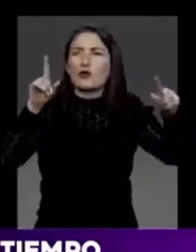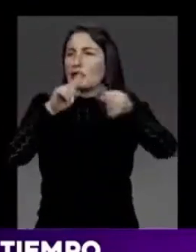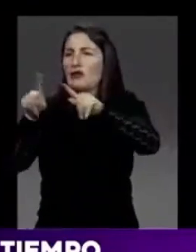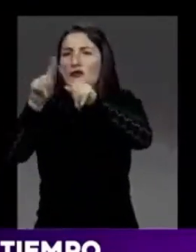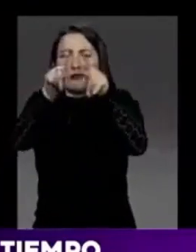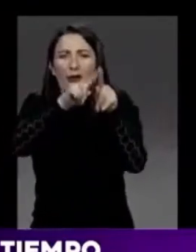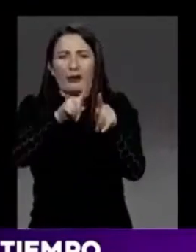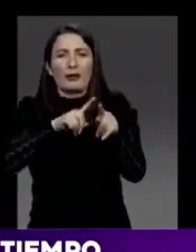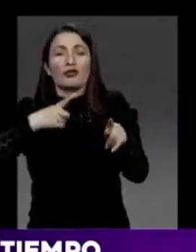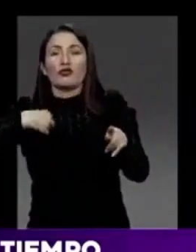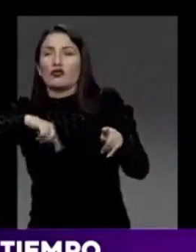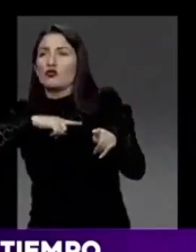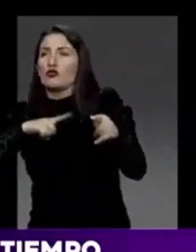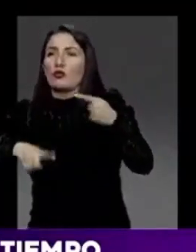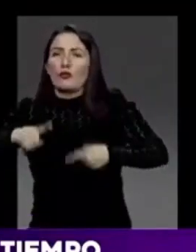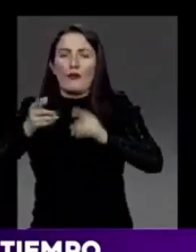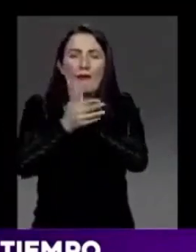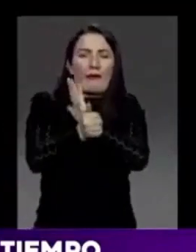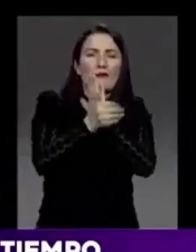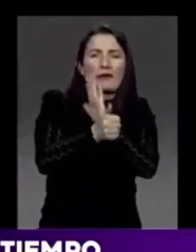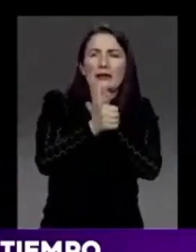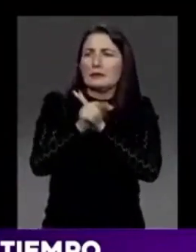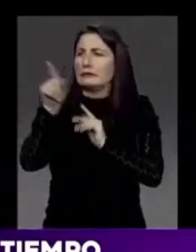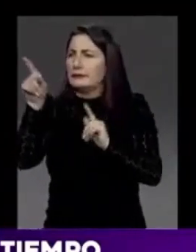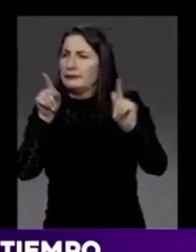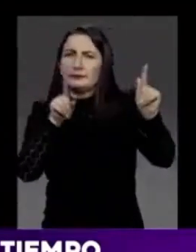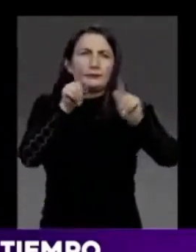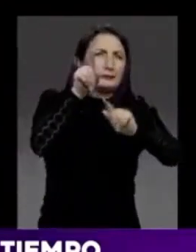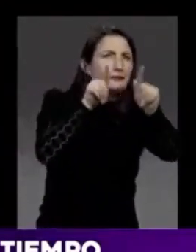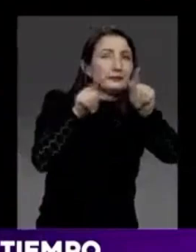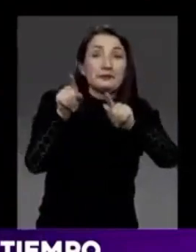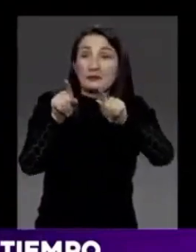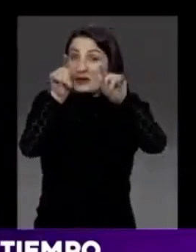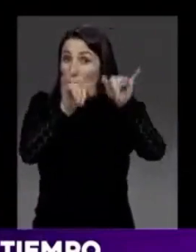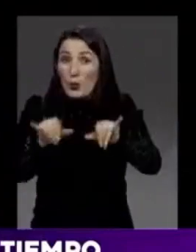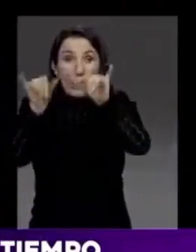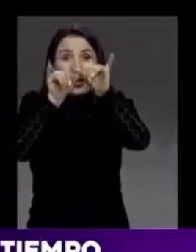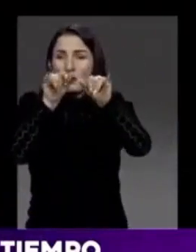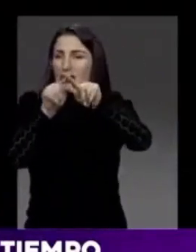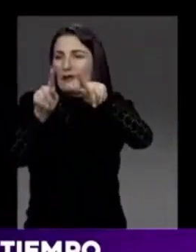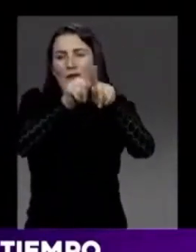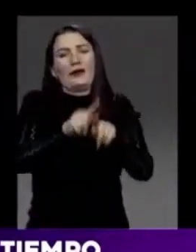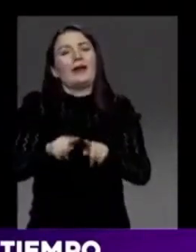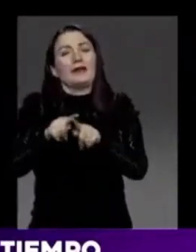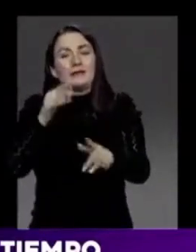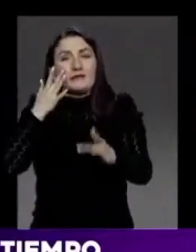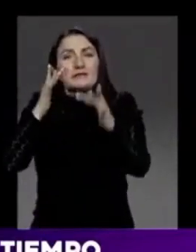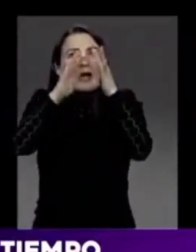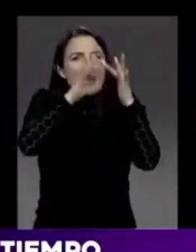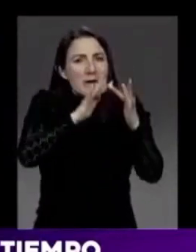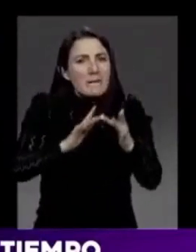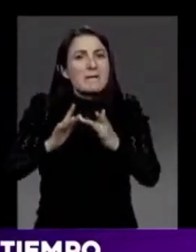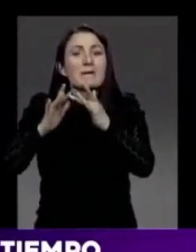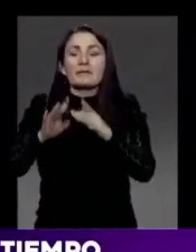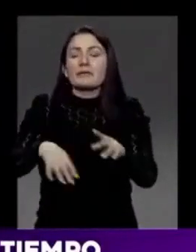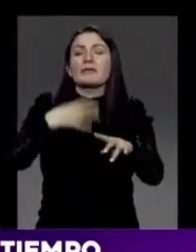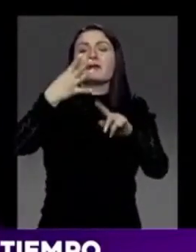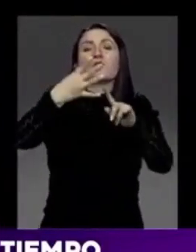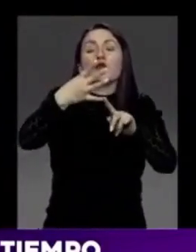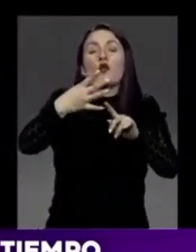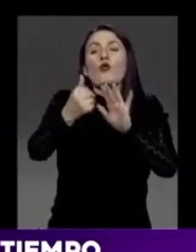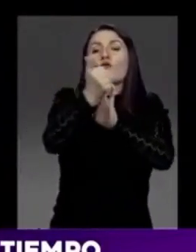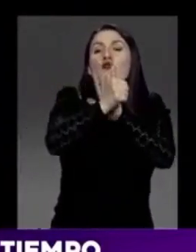capacidades y habilidades que se necesitamos desarrollar son distintas y que por eso la educación debe ser pertinente y lo cuarto que yo diría son los programas